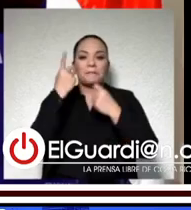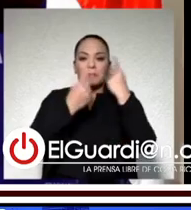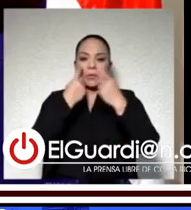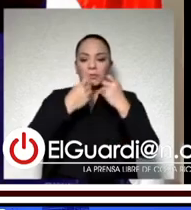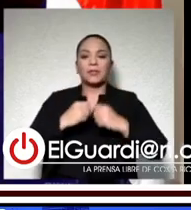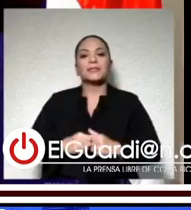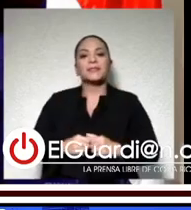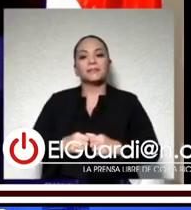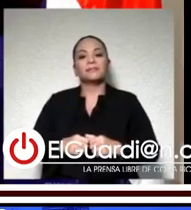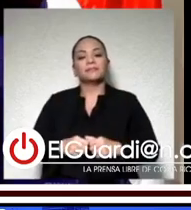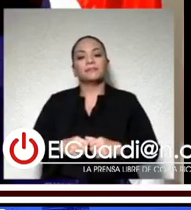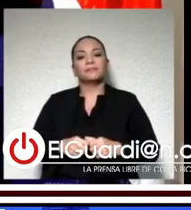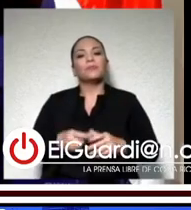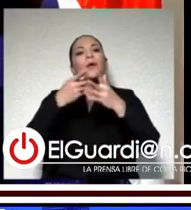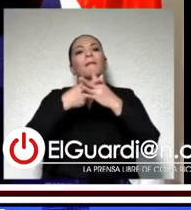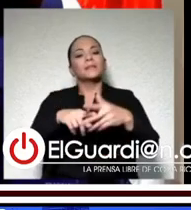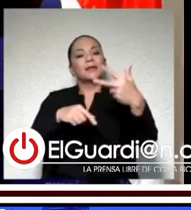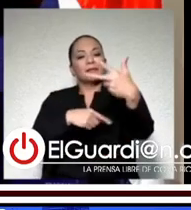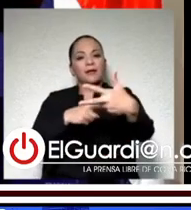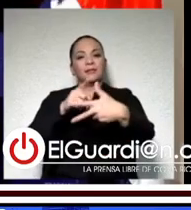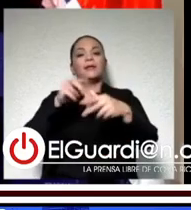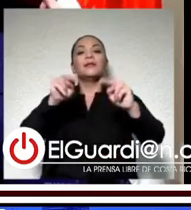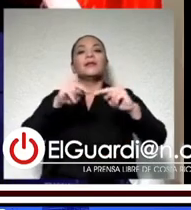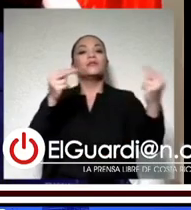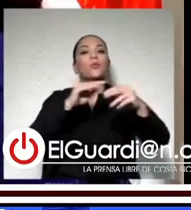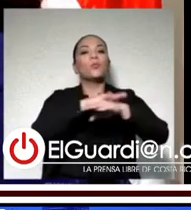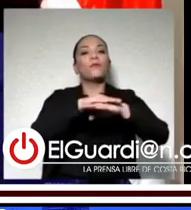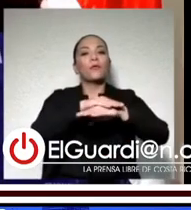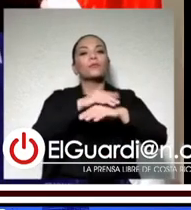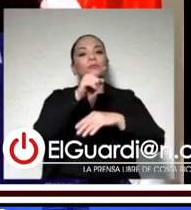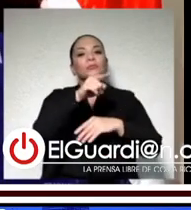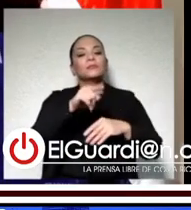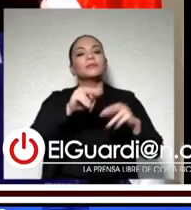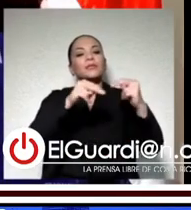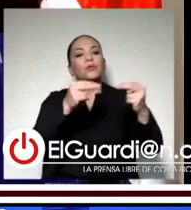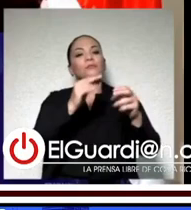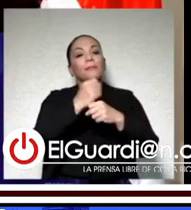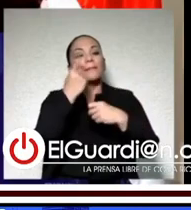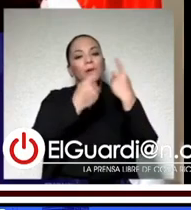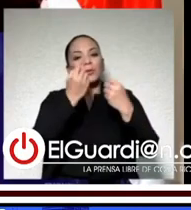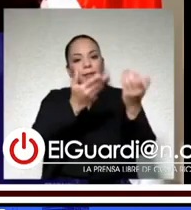empezar con esos tres medios. El de La Nación, por favor, empiece con sus preguntas.